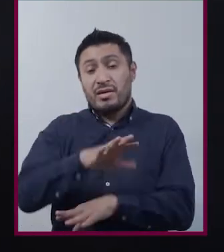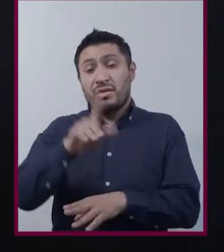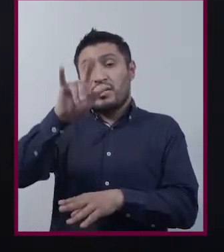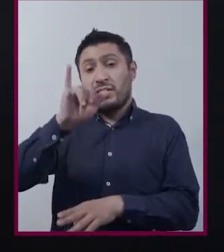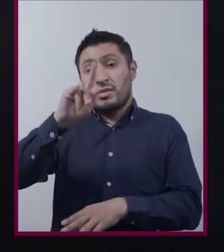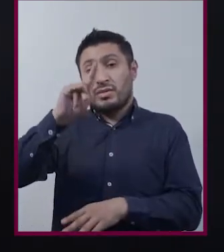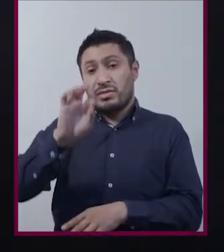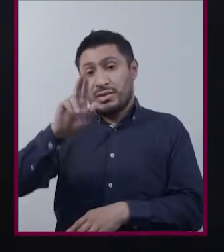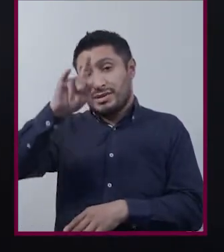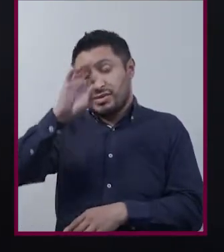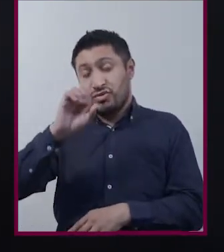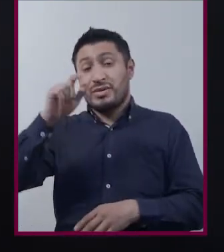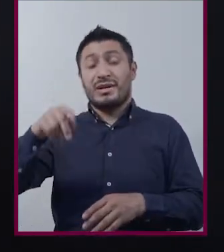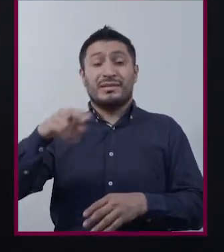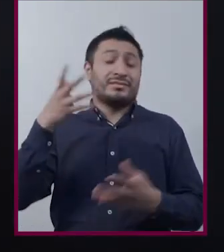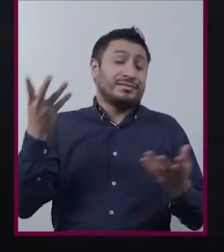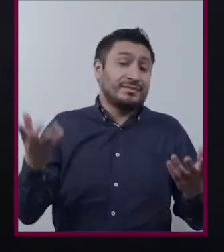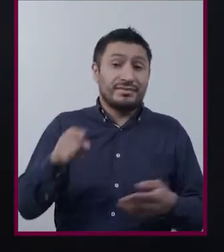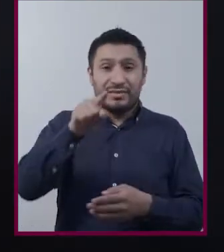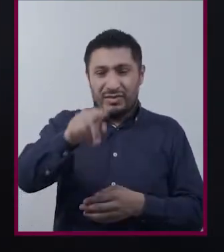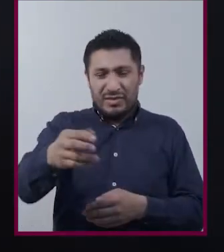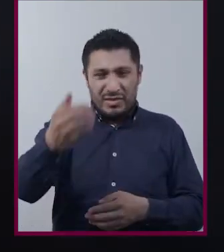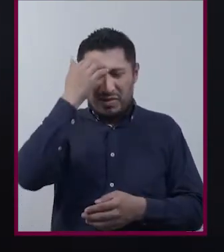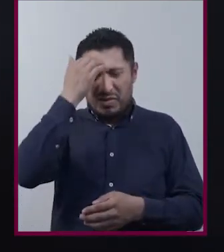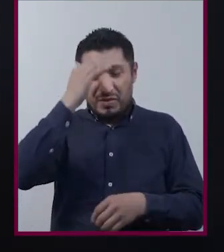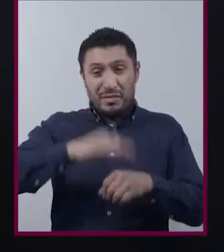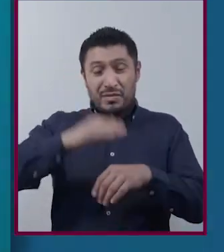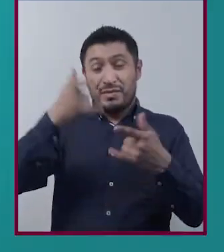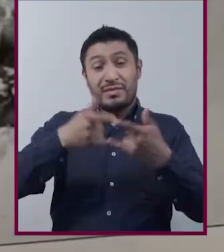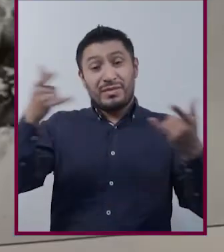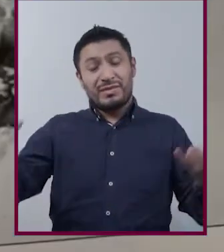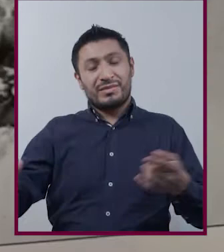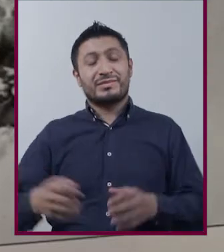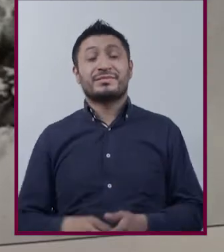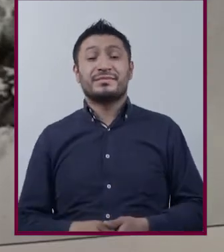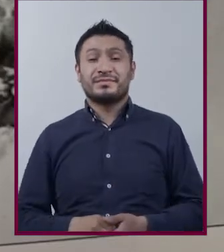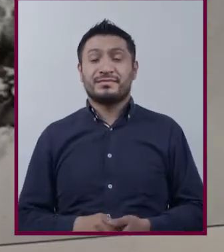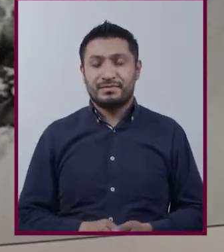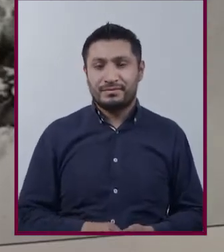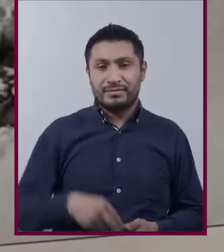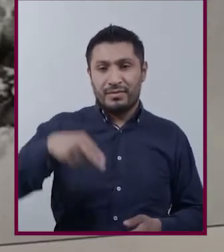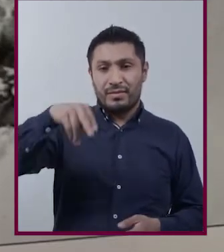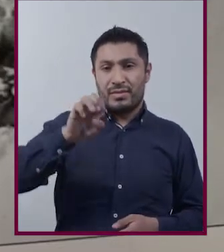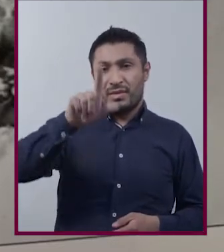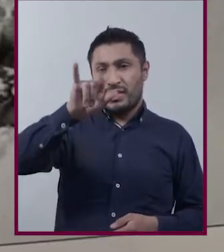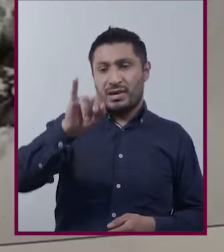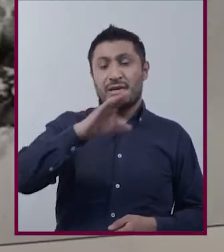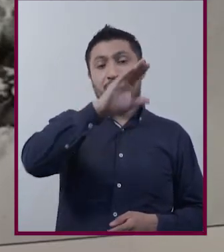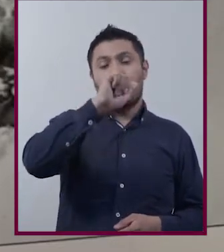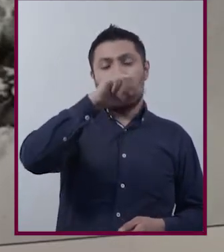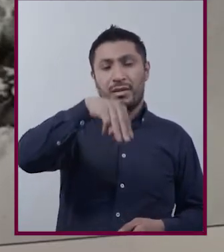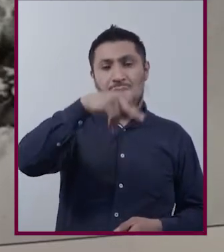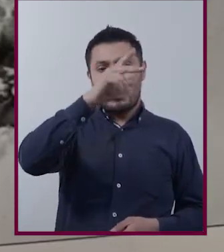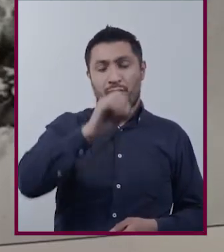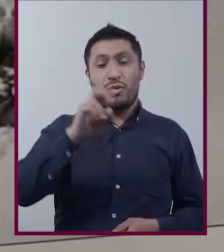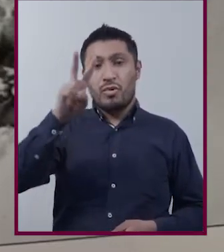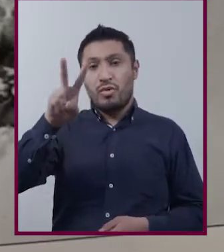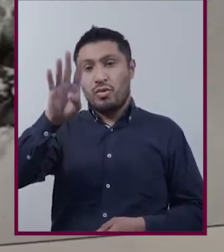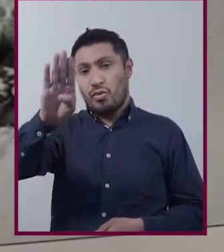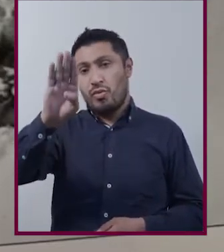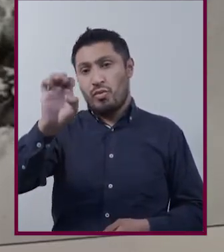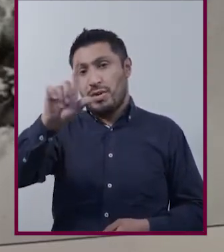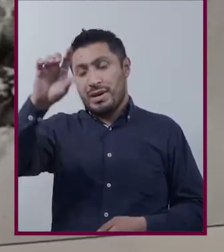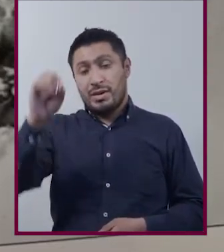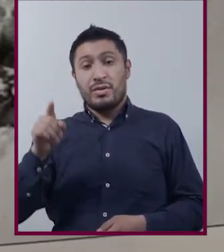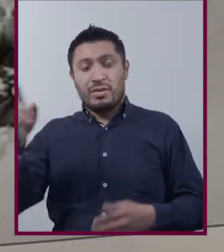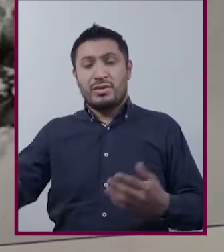literatura. Verás que el pasado no ha pasado. Conéctate. Nelly Campobello nació en Villa Ocampo, estado de Durango,